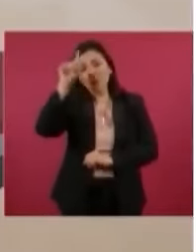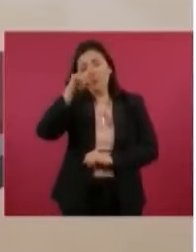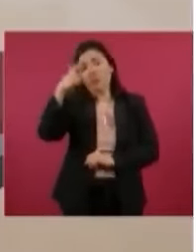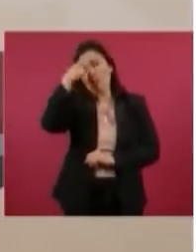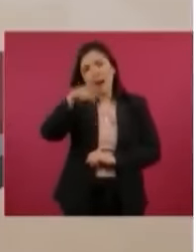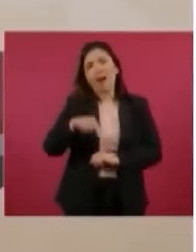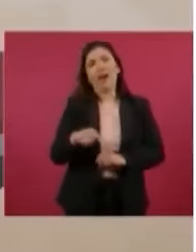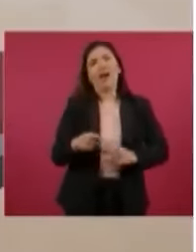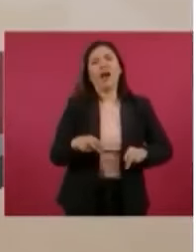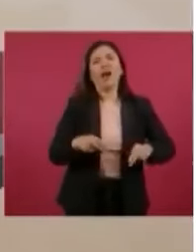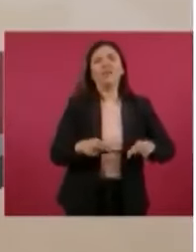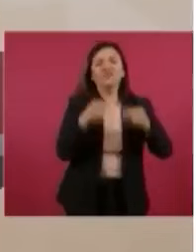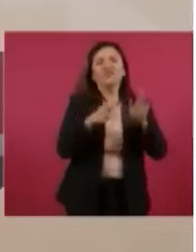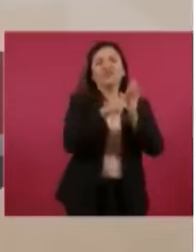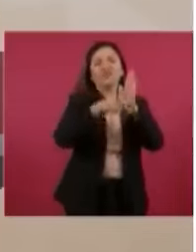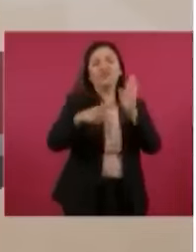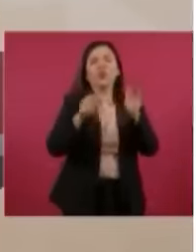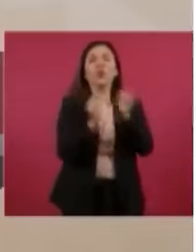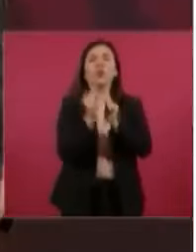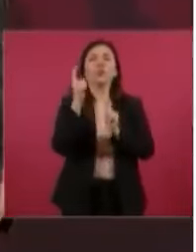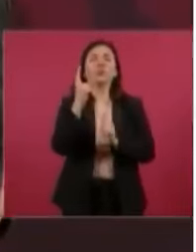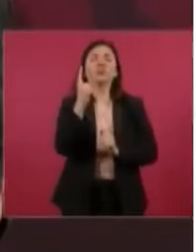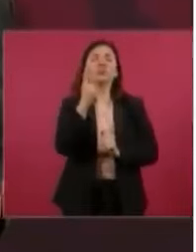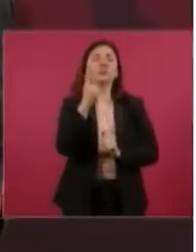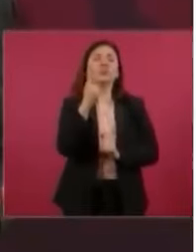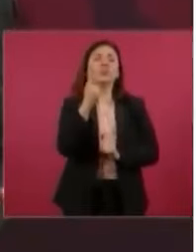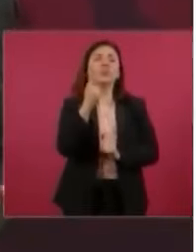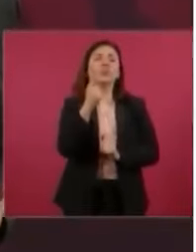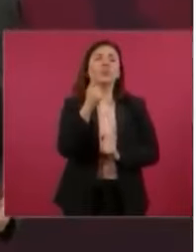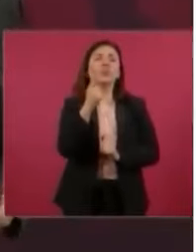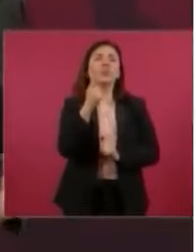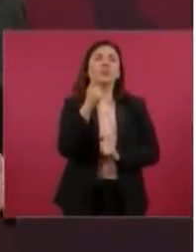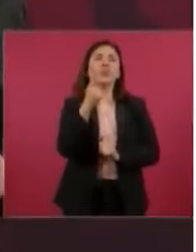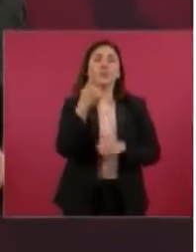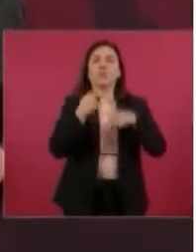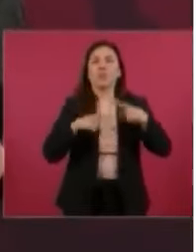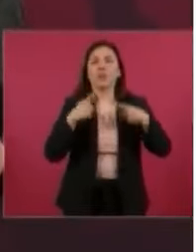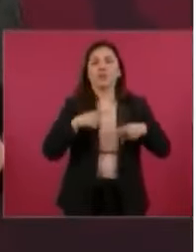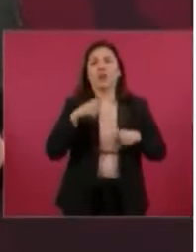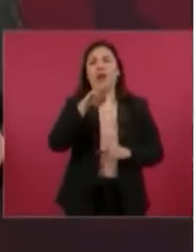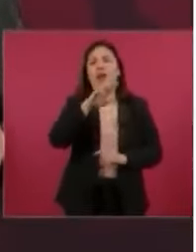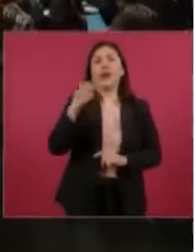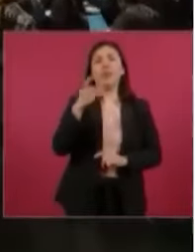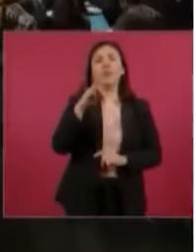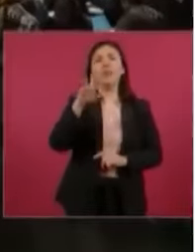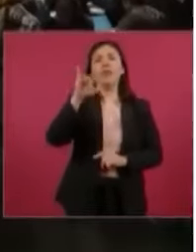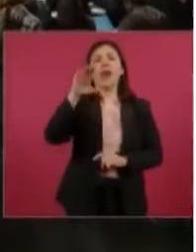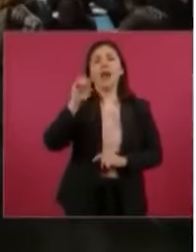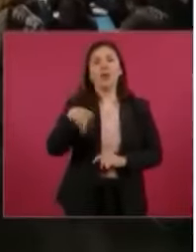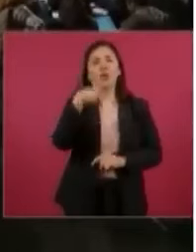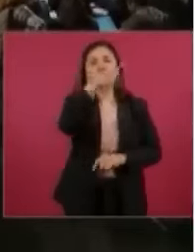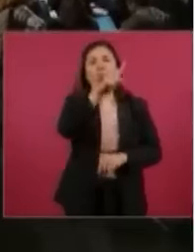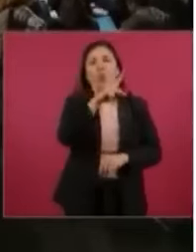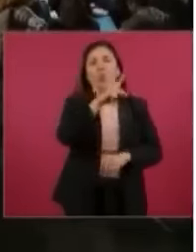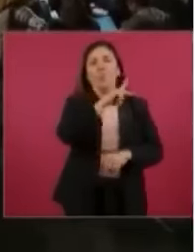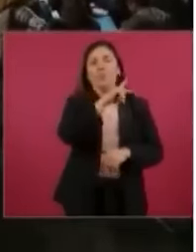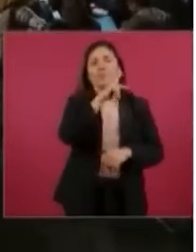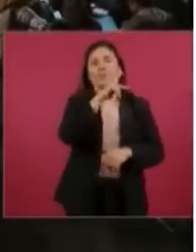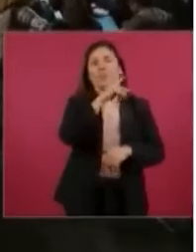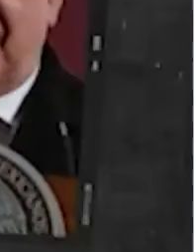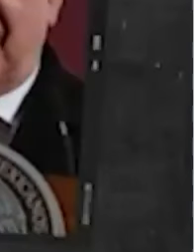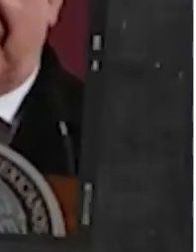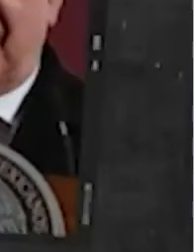dice o sea no es un premit como los que da aquí en México cualquier cosa no es el pulitzer bueno